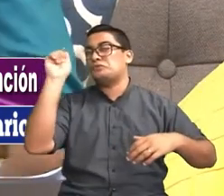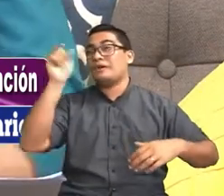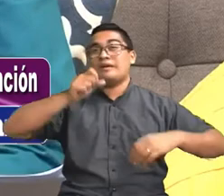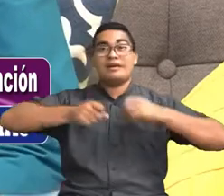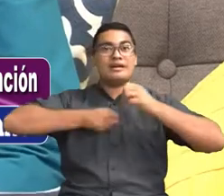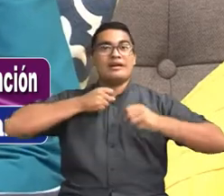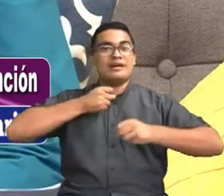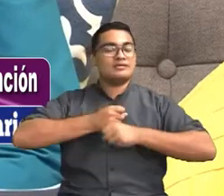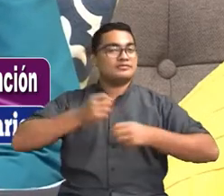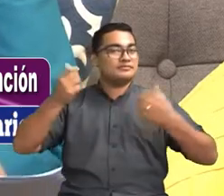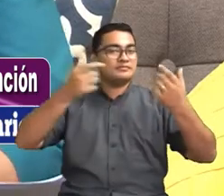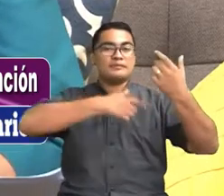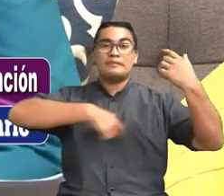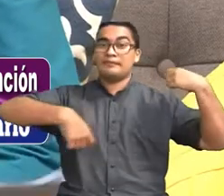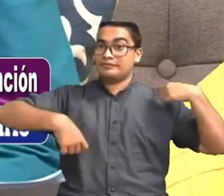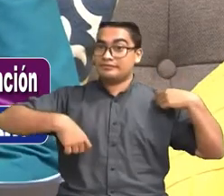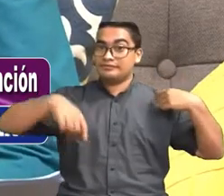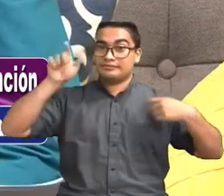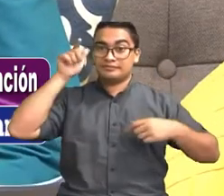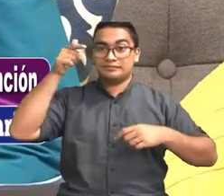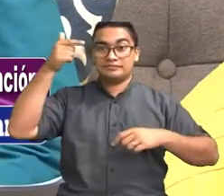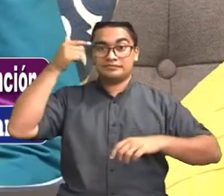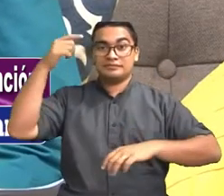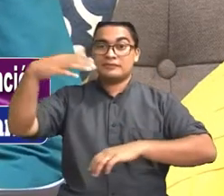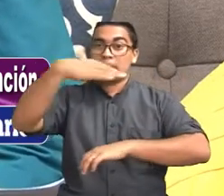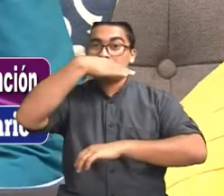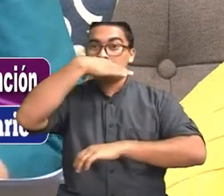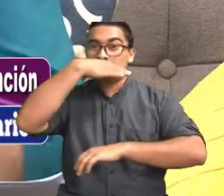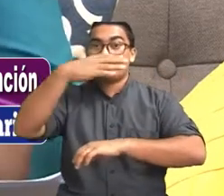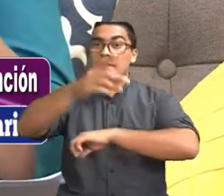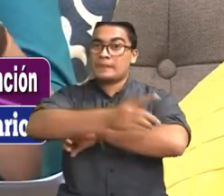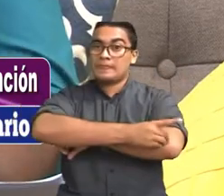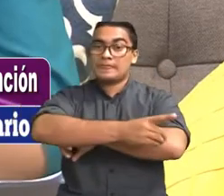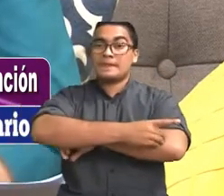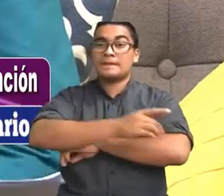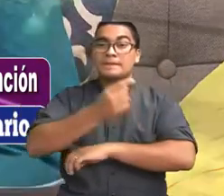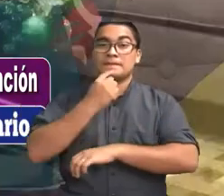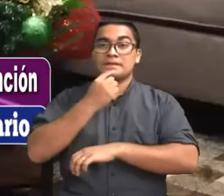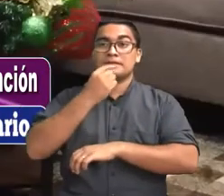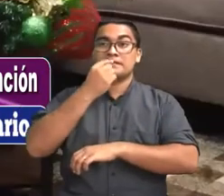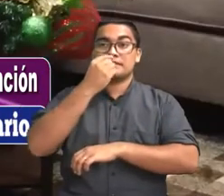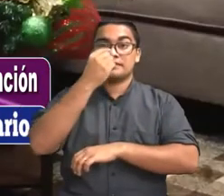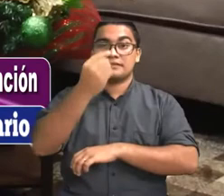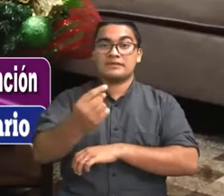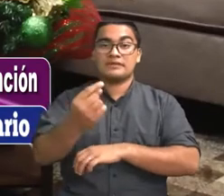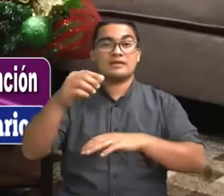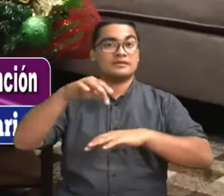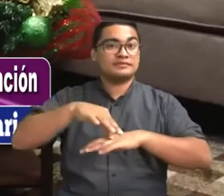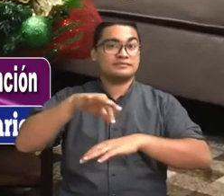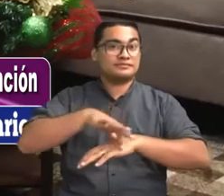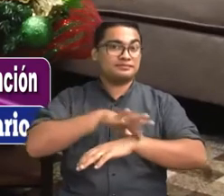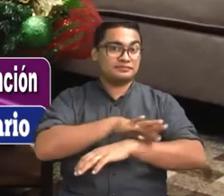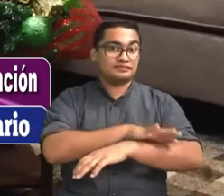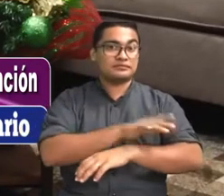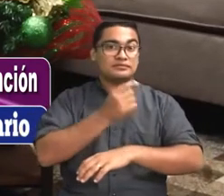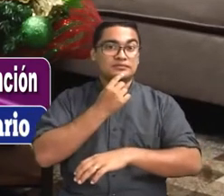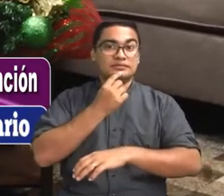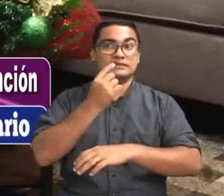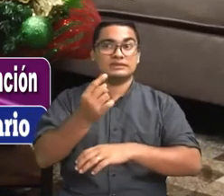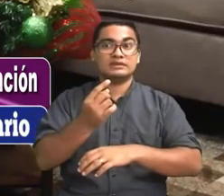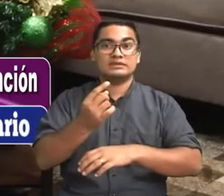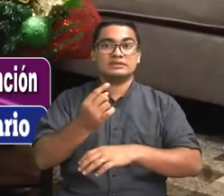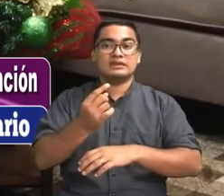que solamente a través del gobierno del Frente Sandinista, a la cabeza del comandante Daniel, la compañera Rosario, es que se